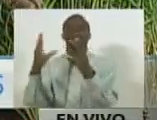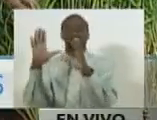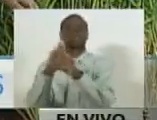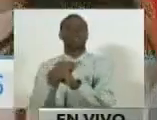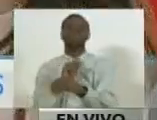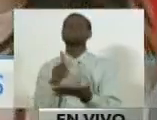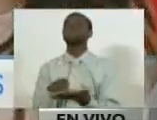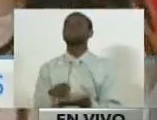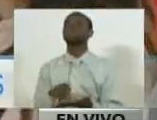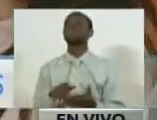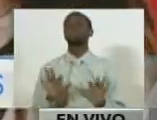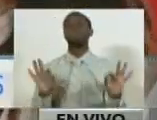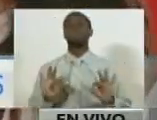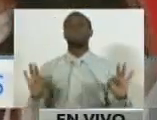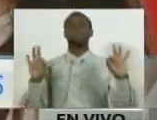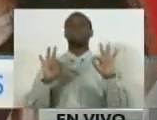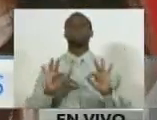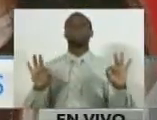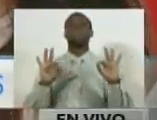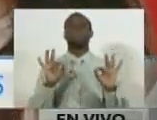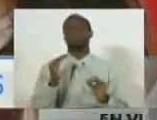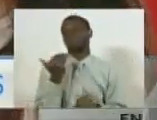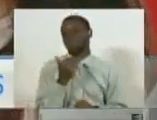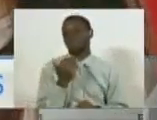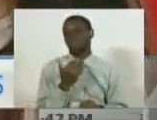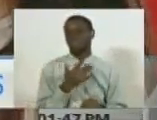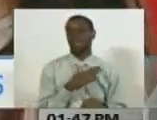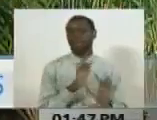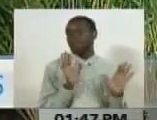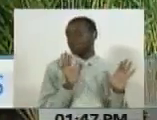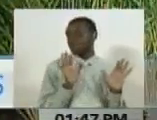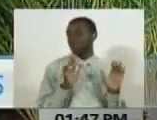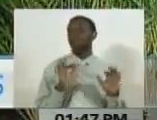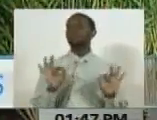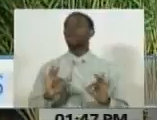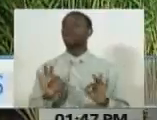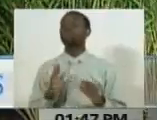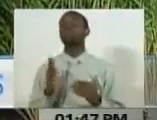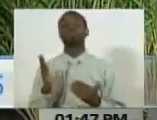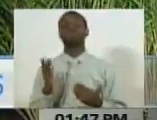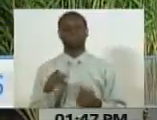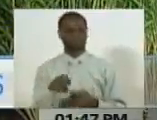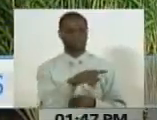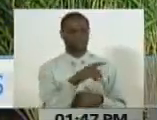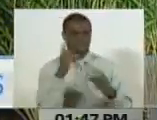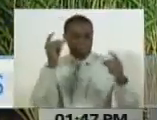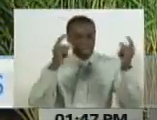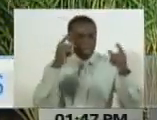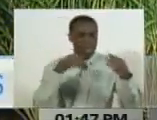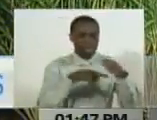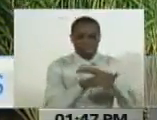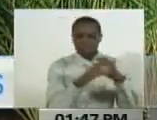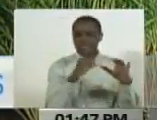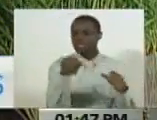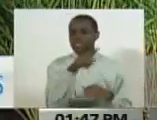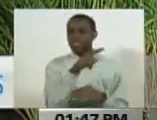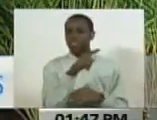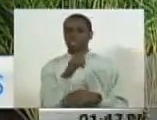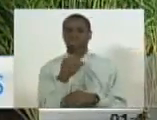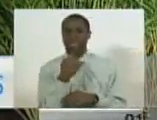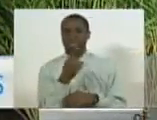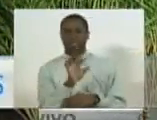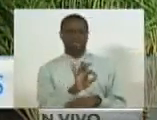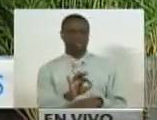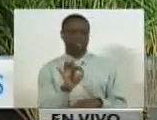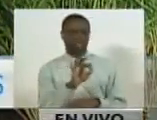nada. No había pasado nada, pues. ¿Ustedes iban para matiné? No pueden decir eso, ¿vale?